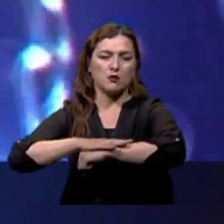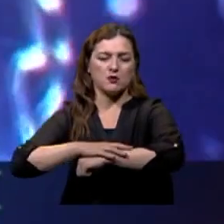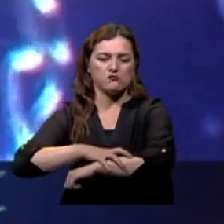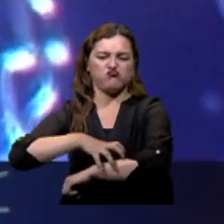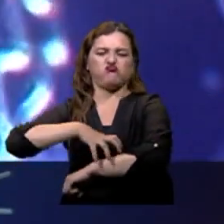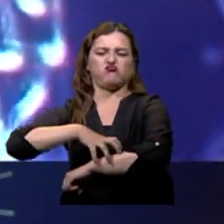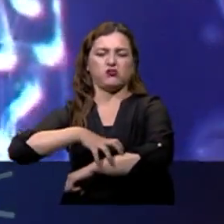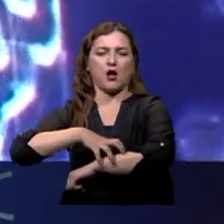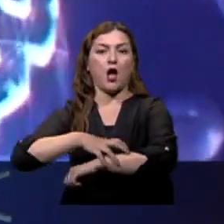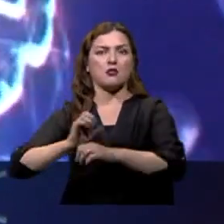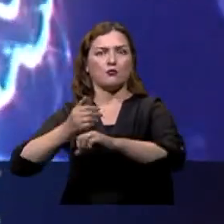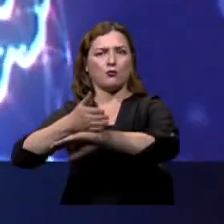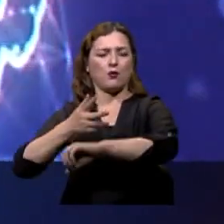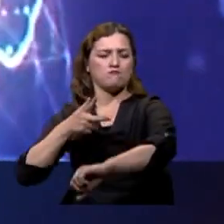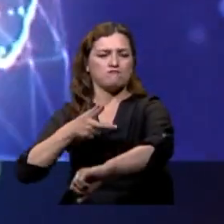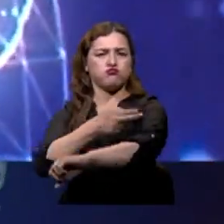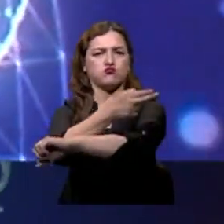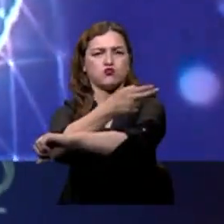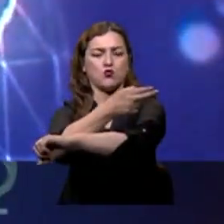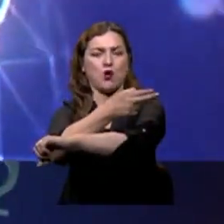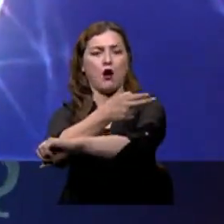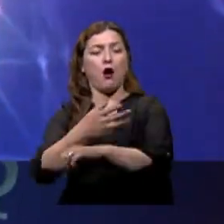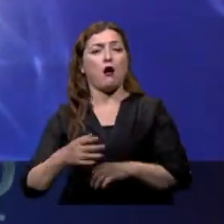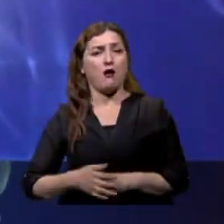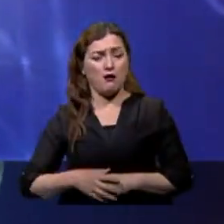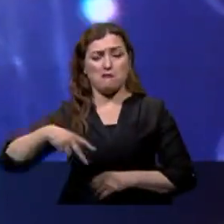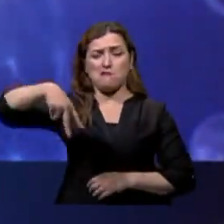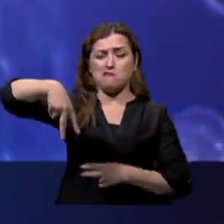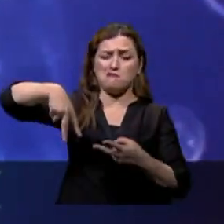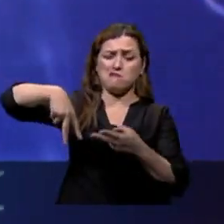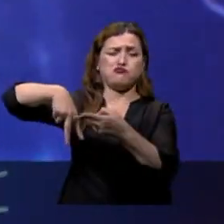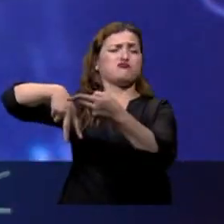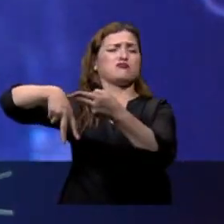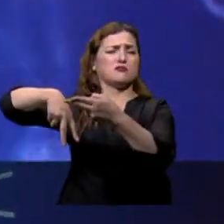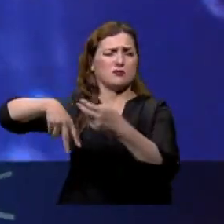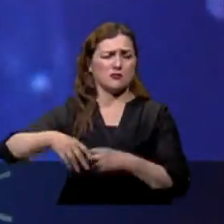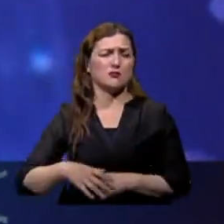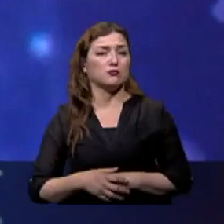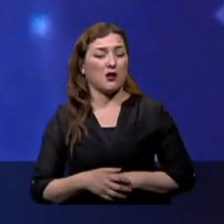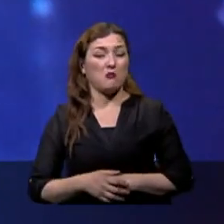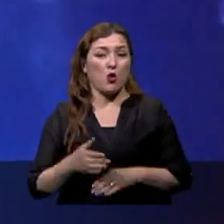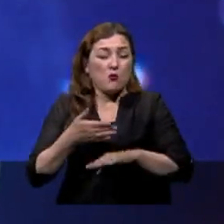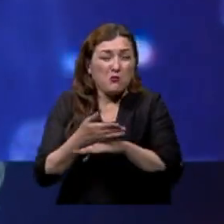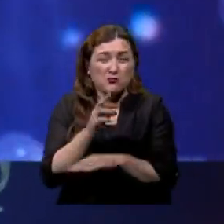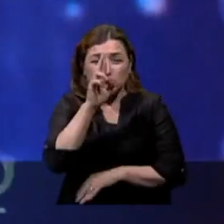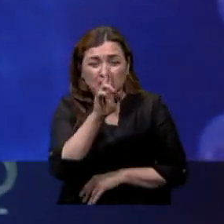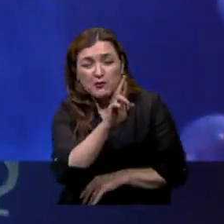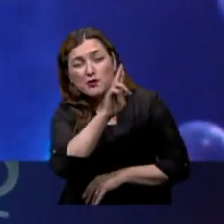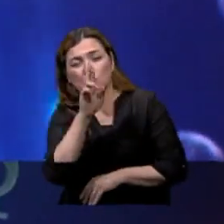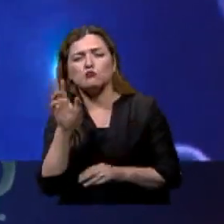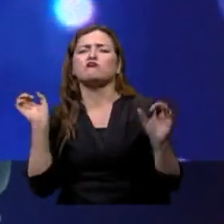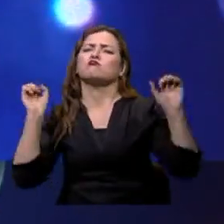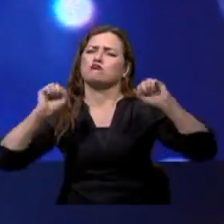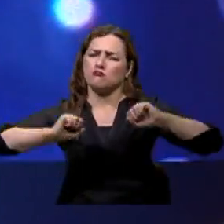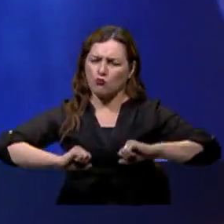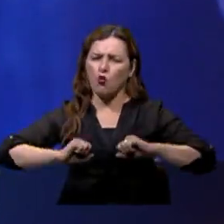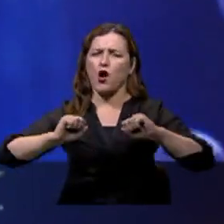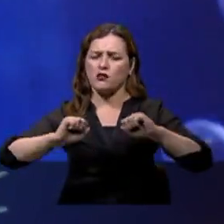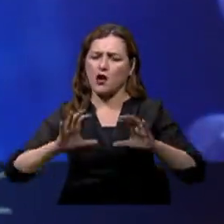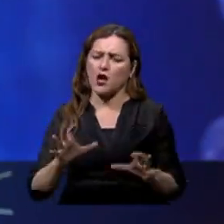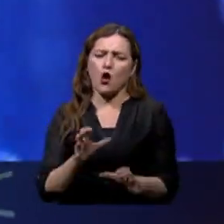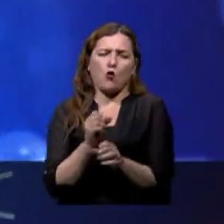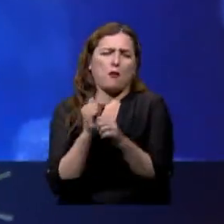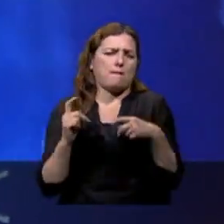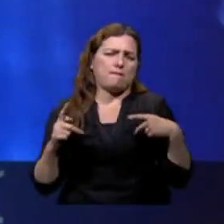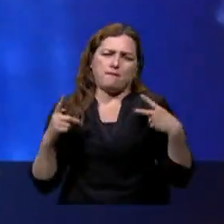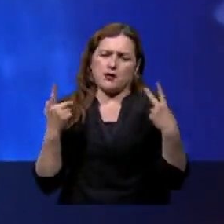su calidad de vida. Ven ustedes que entre las razones más comunes para perder una extremidad tenemos lamentablemente los accidentes de tránsito, los accidentes